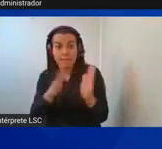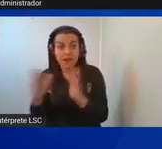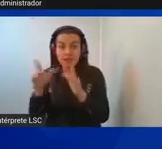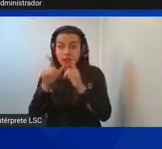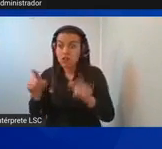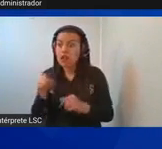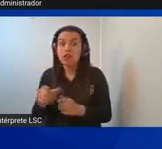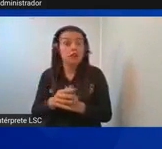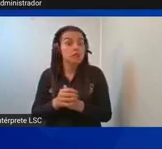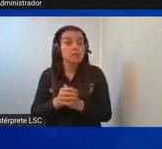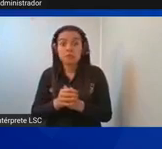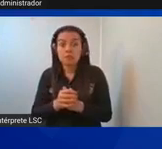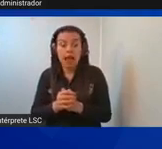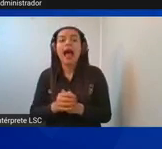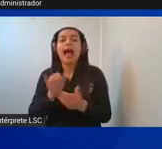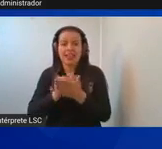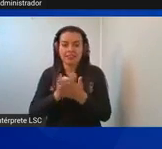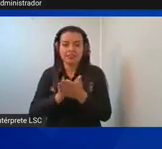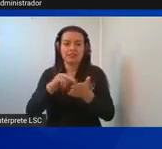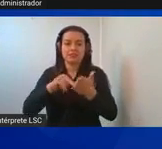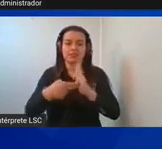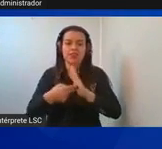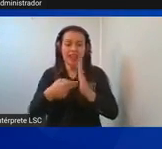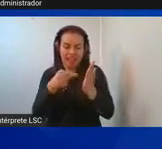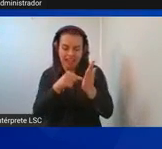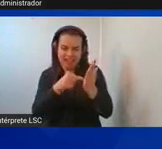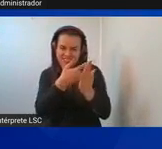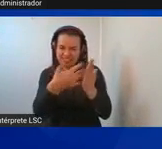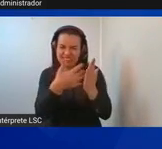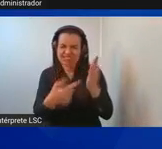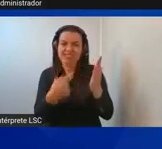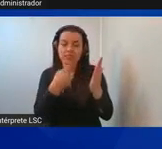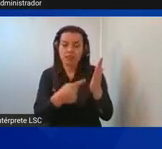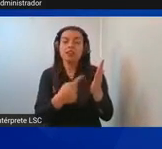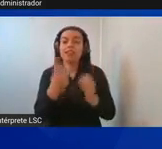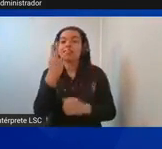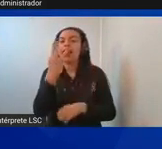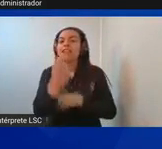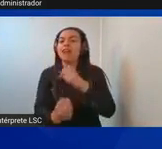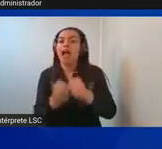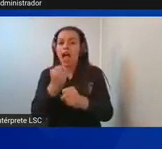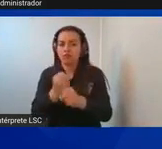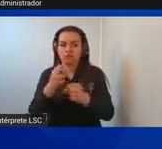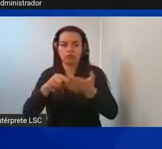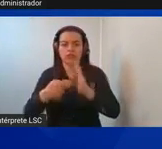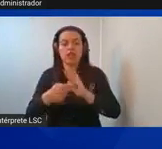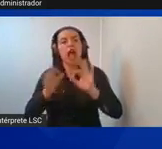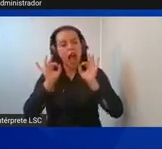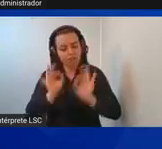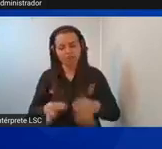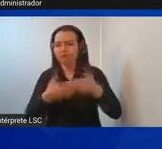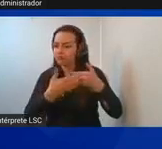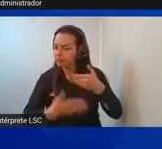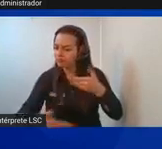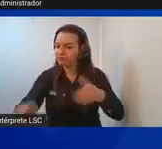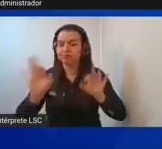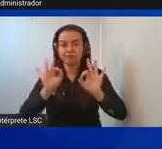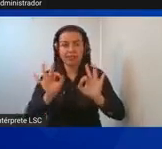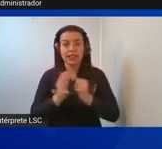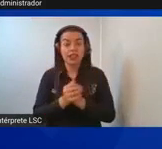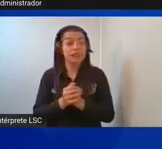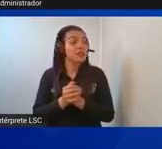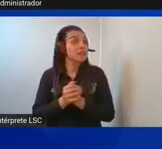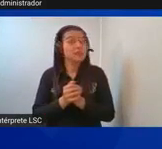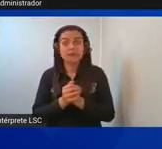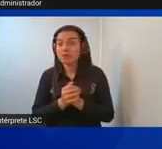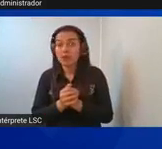establecido una lengua armonizada. El ministro, o sea, sí se tiene 3 años para generar la armonización, y si eso no lo hace,